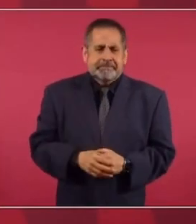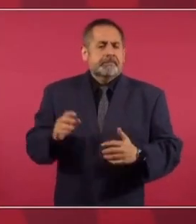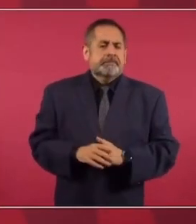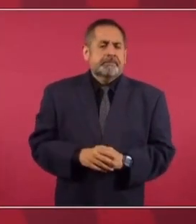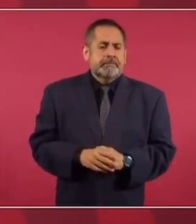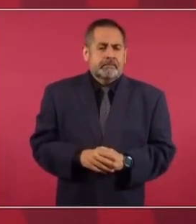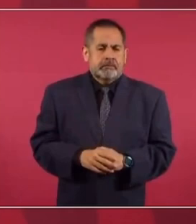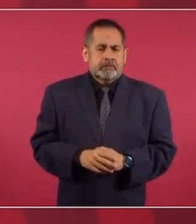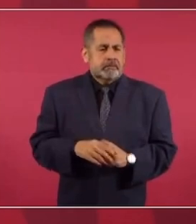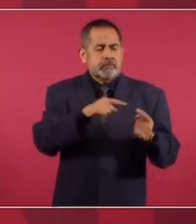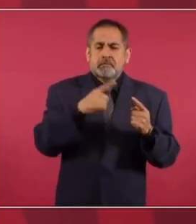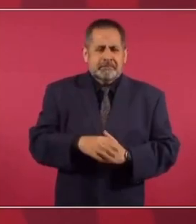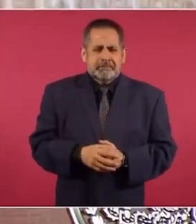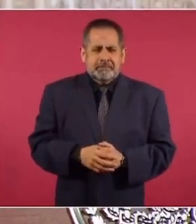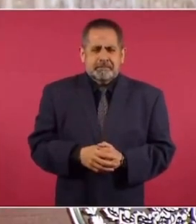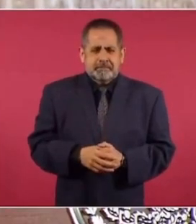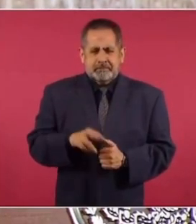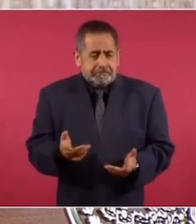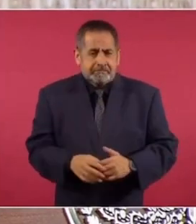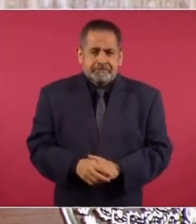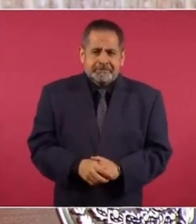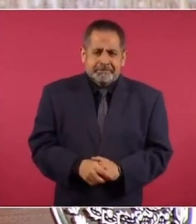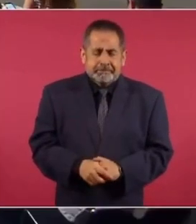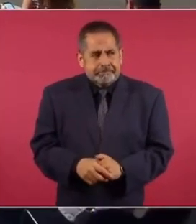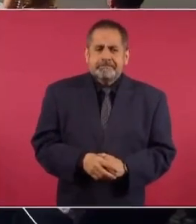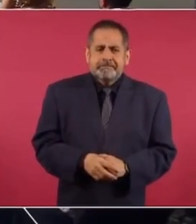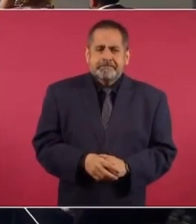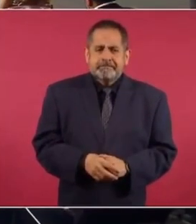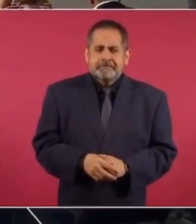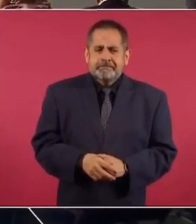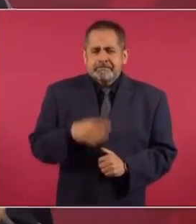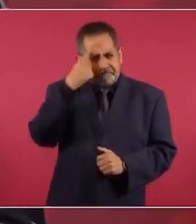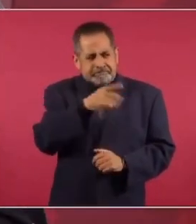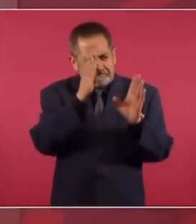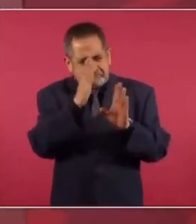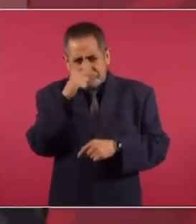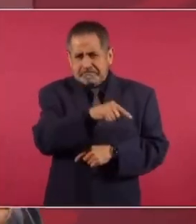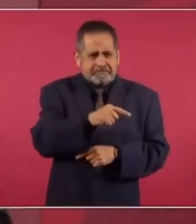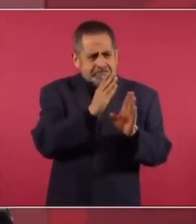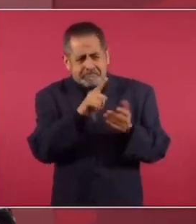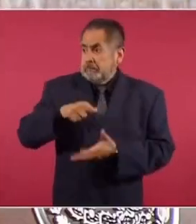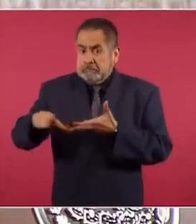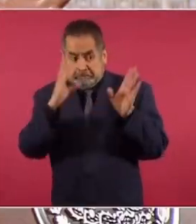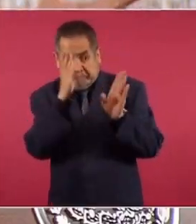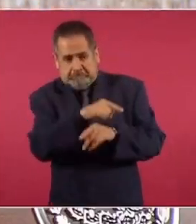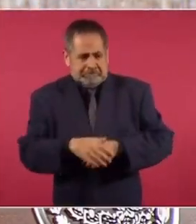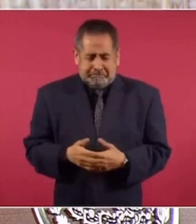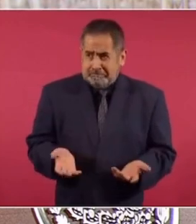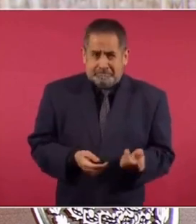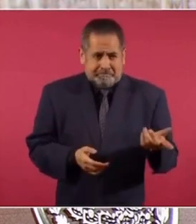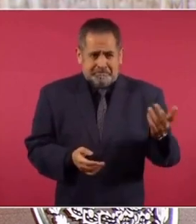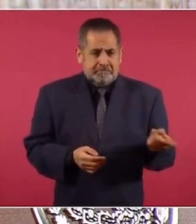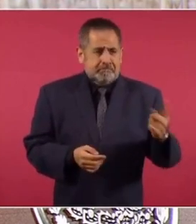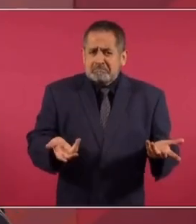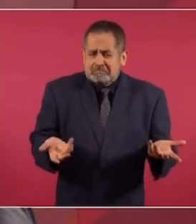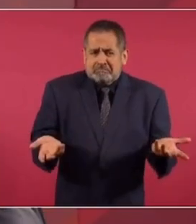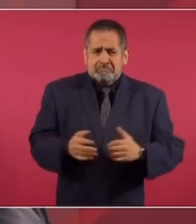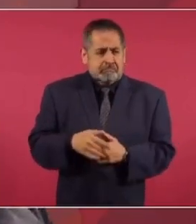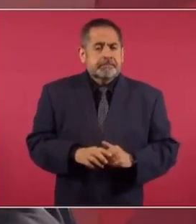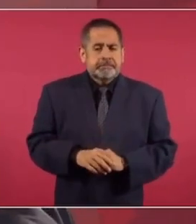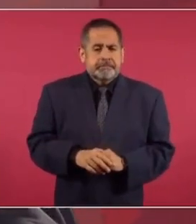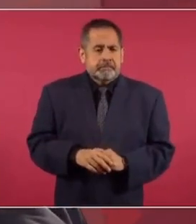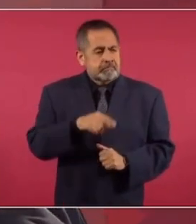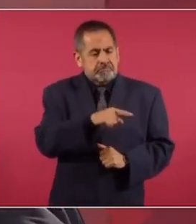que uno de los que se queja es el señor Ricardo Rafael. ¿Qué caso tendría este espiarlo? Él no es un criminal. Él